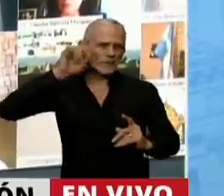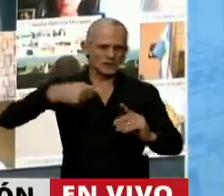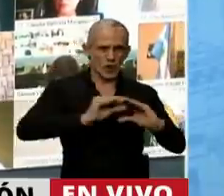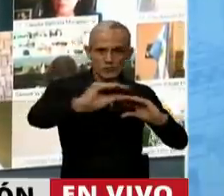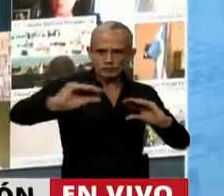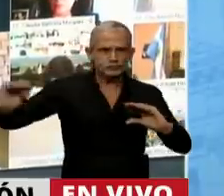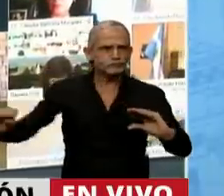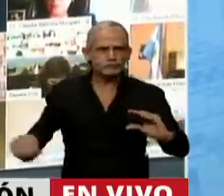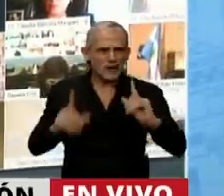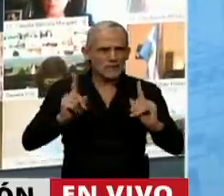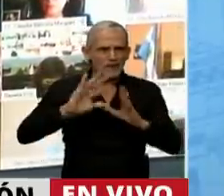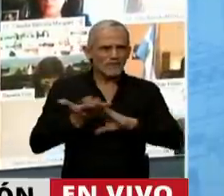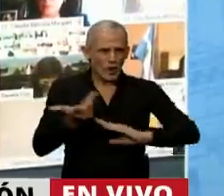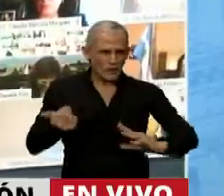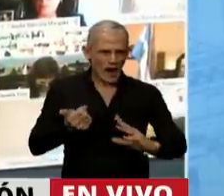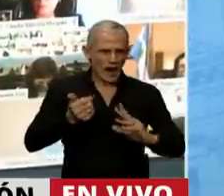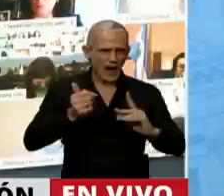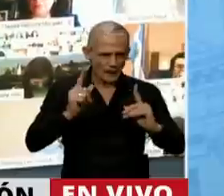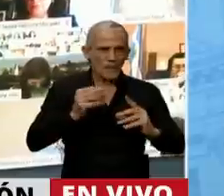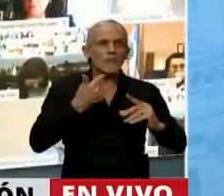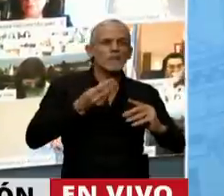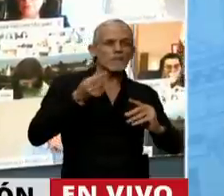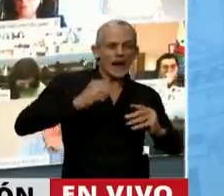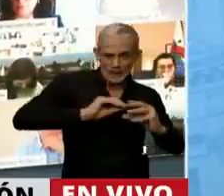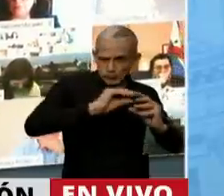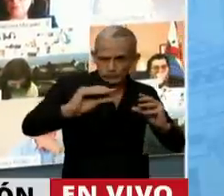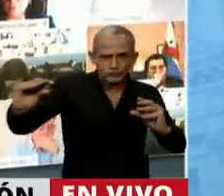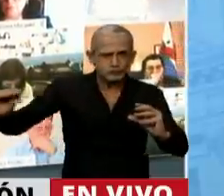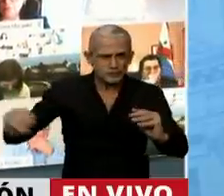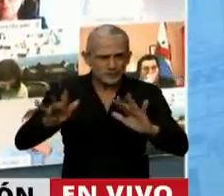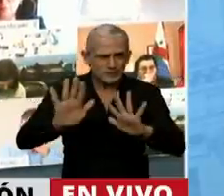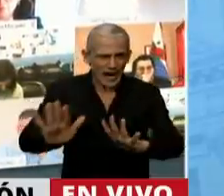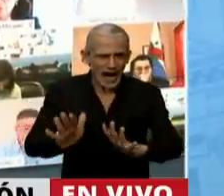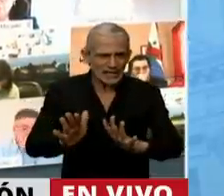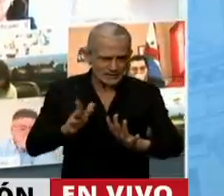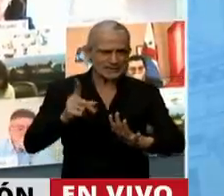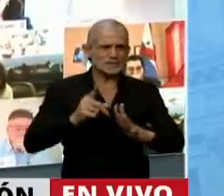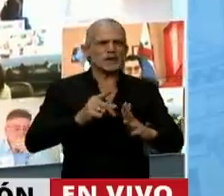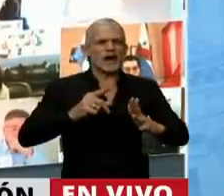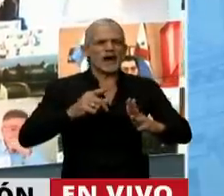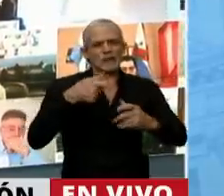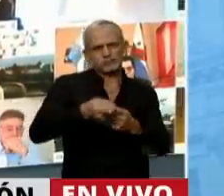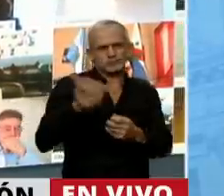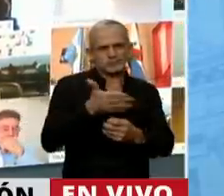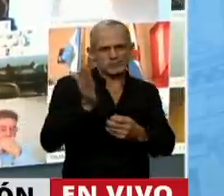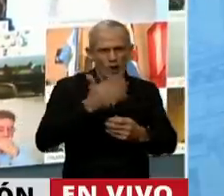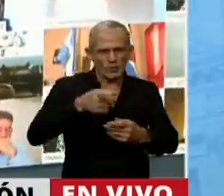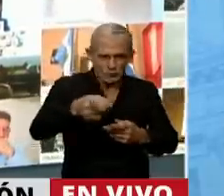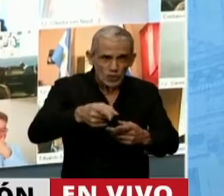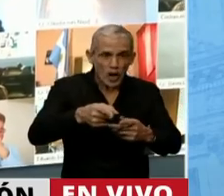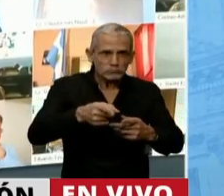distribución de ATNs fue de ese modo. El gobierno que se fue hace tan poco no puede decir lo